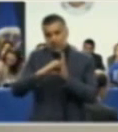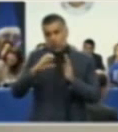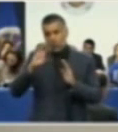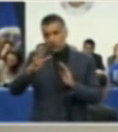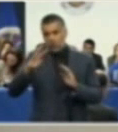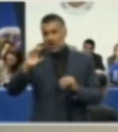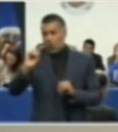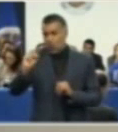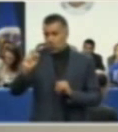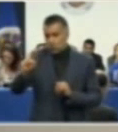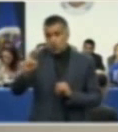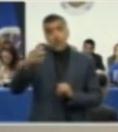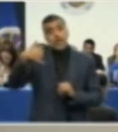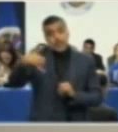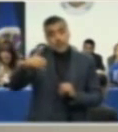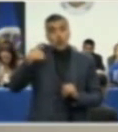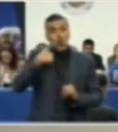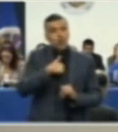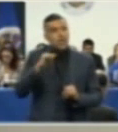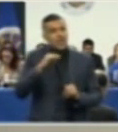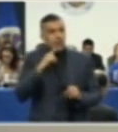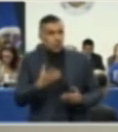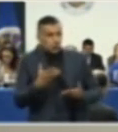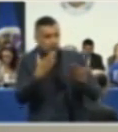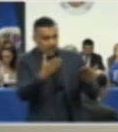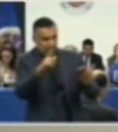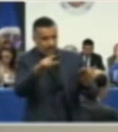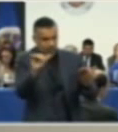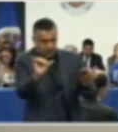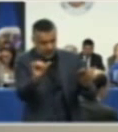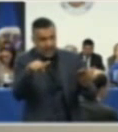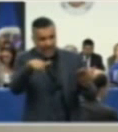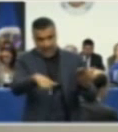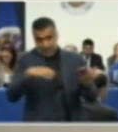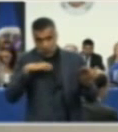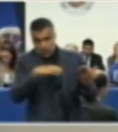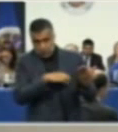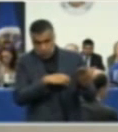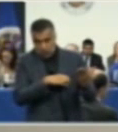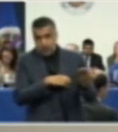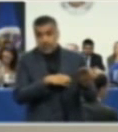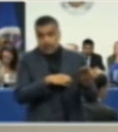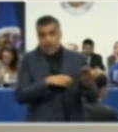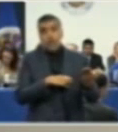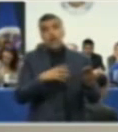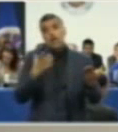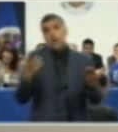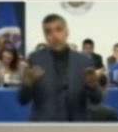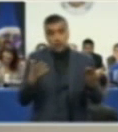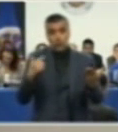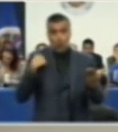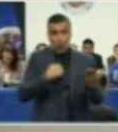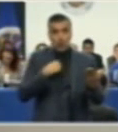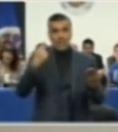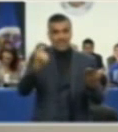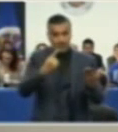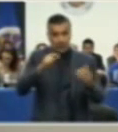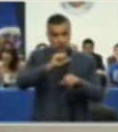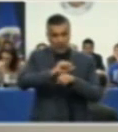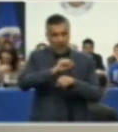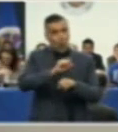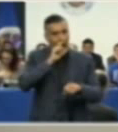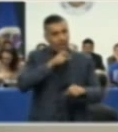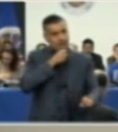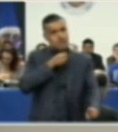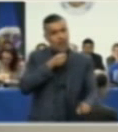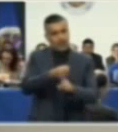Convención de Naciones Unidas. Y queríamos solicitarle también a esta comisión que en la medida en que siempre su trabajo ha